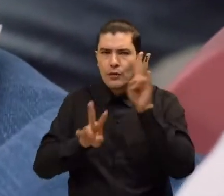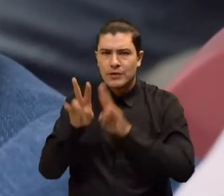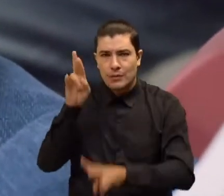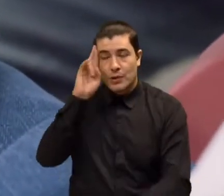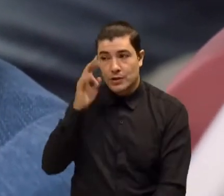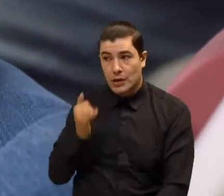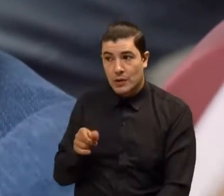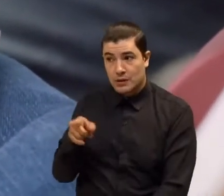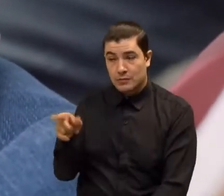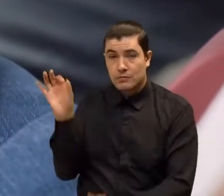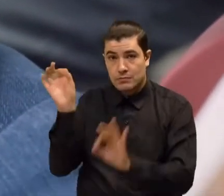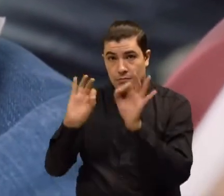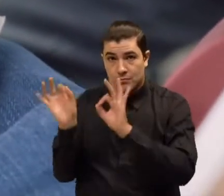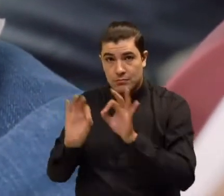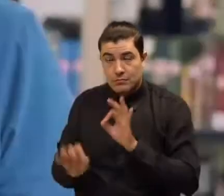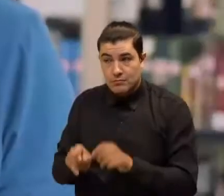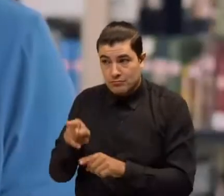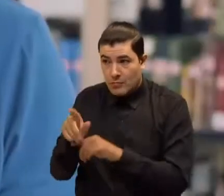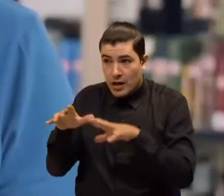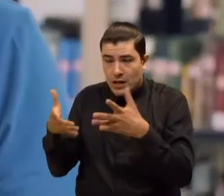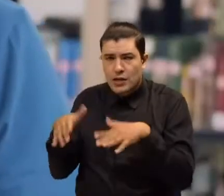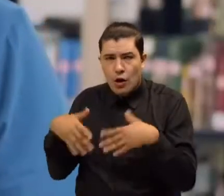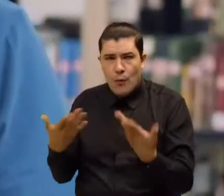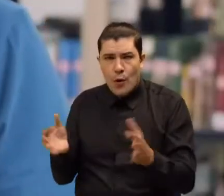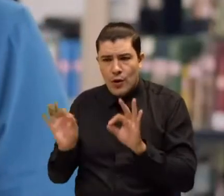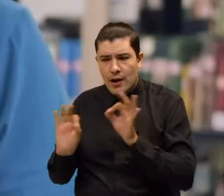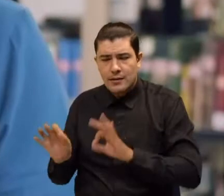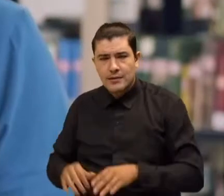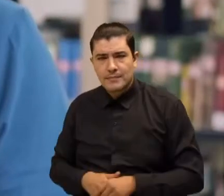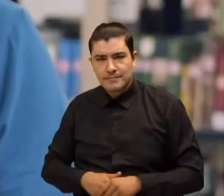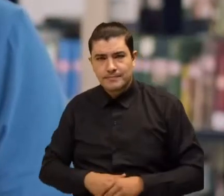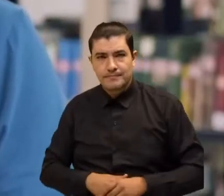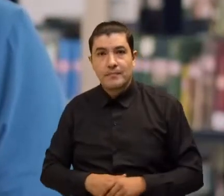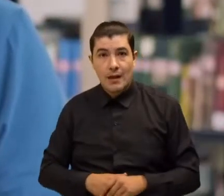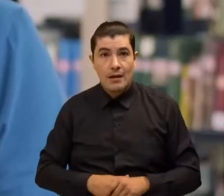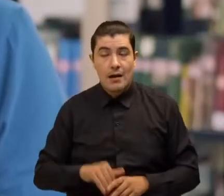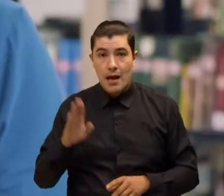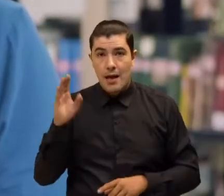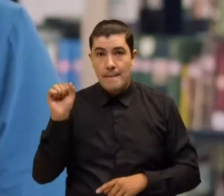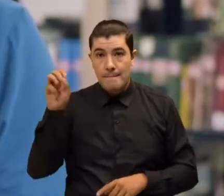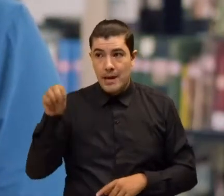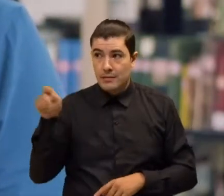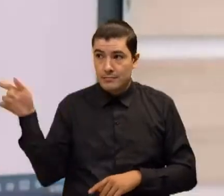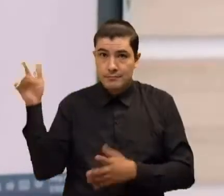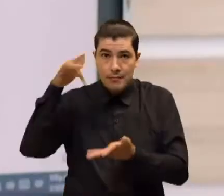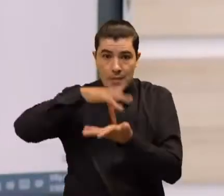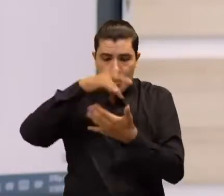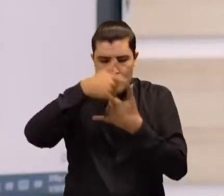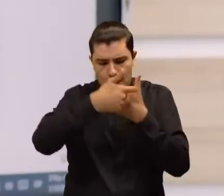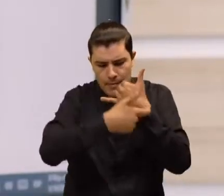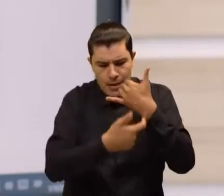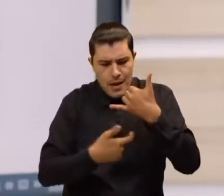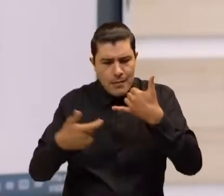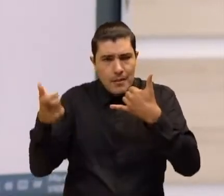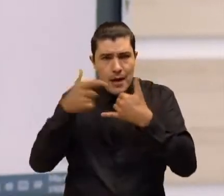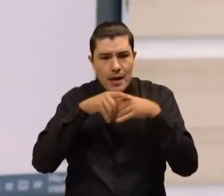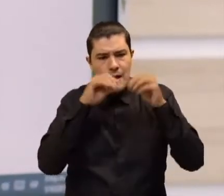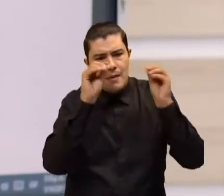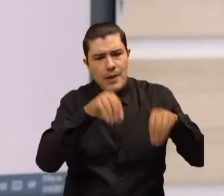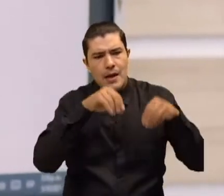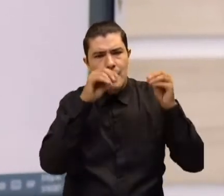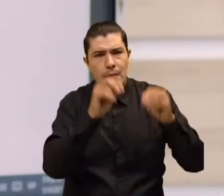clases recibidas lo que hace el van viendo a las regiones entregando estas talleres de formación para enfrentarse a los pits